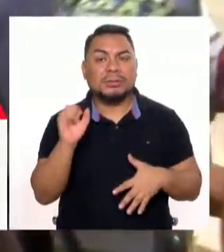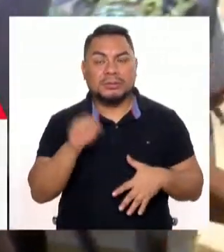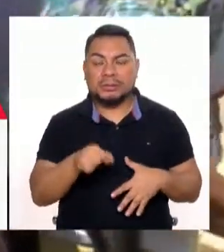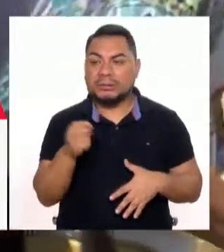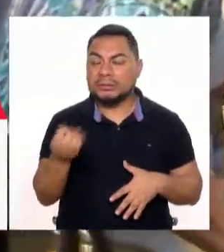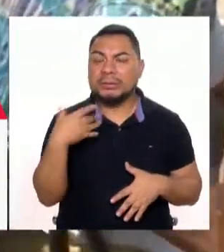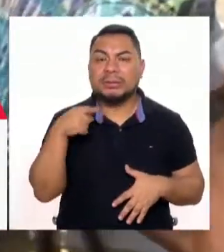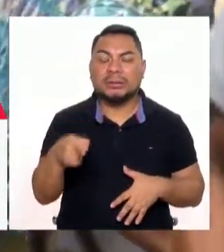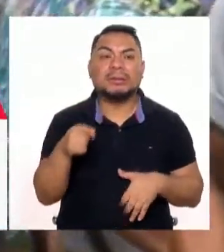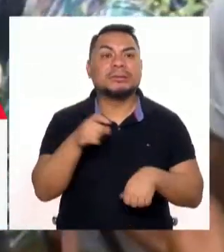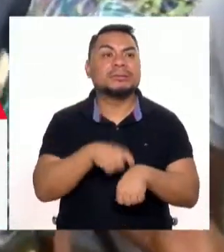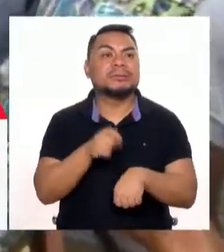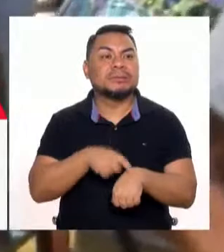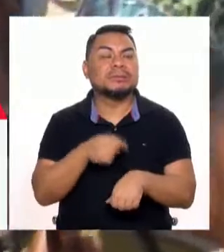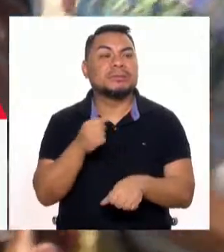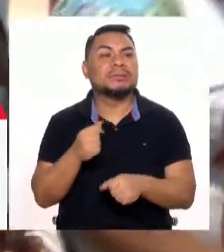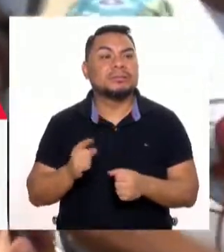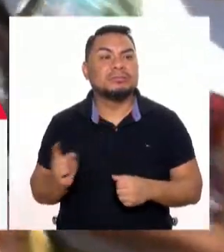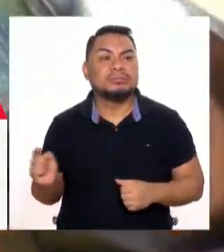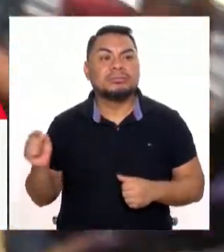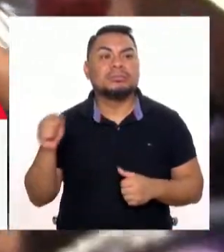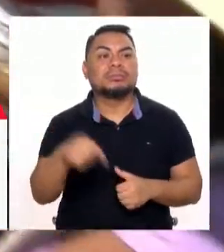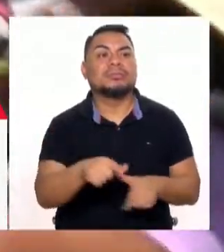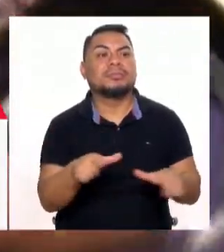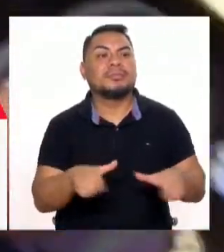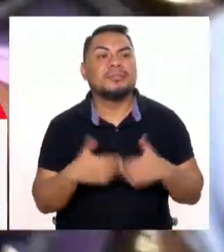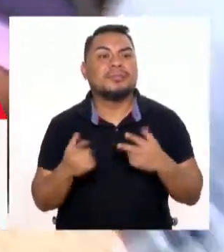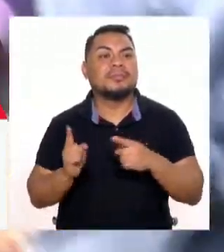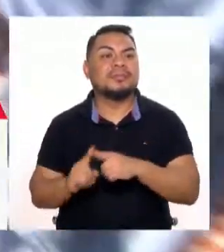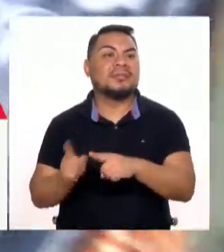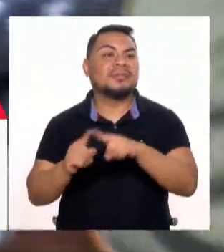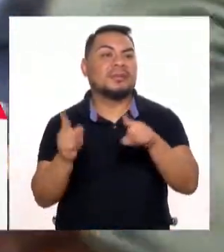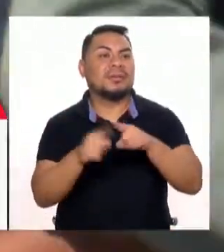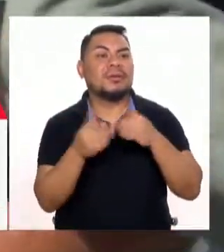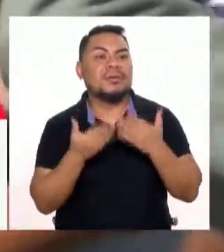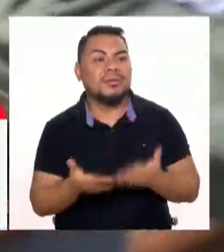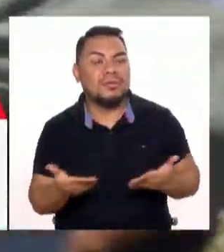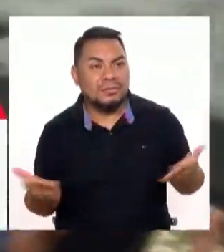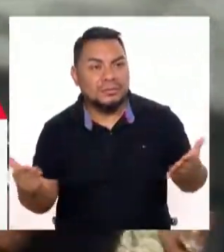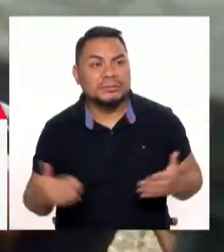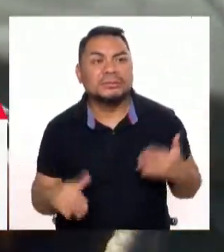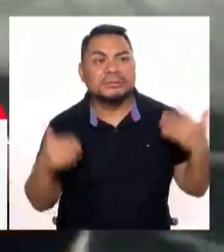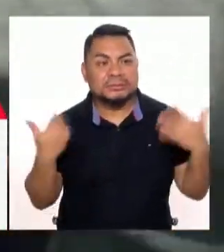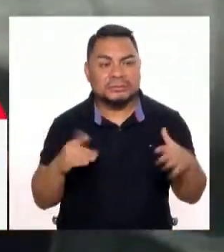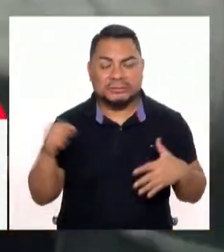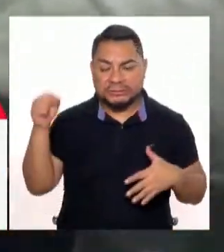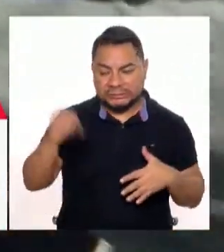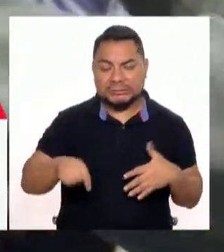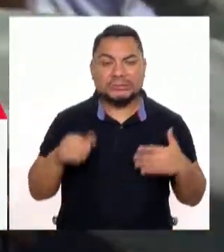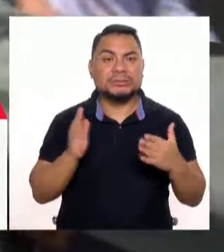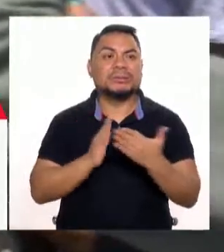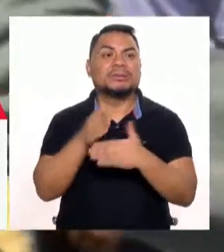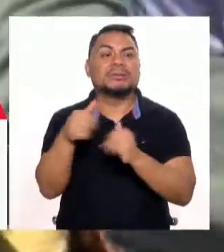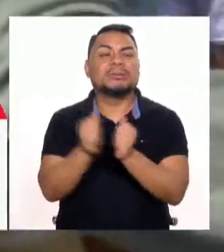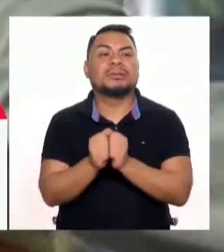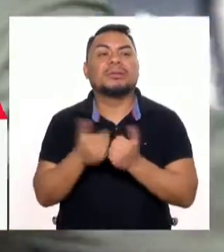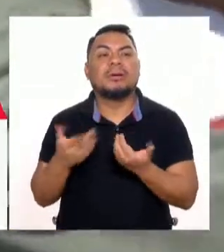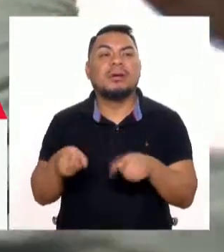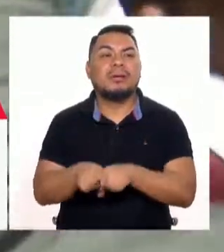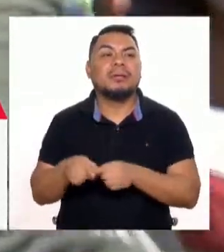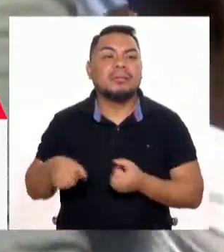cortar el tiempo de traslado de los diferentes productos que acá a través de la agricultura